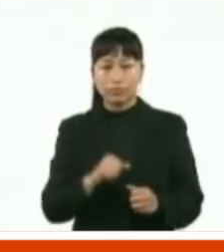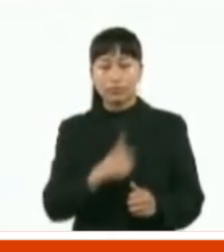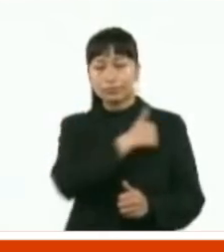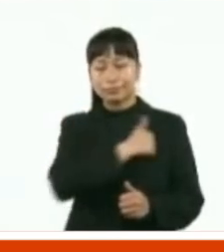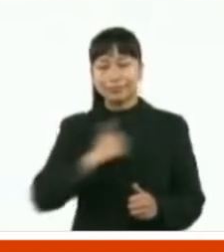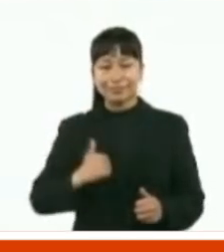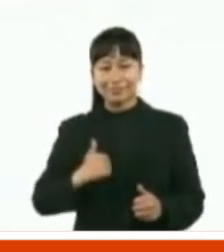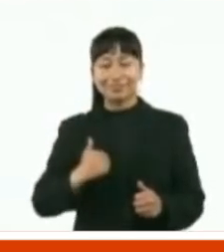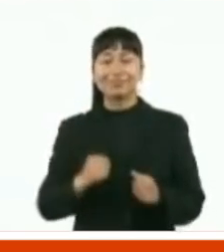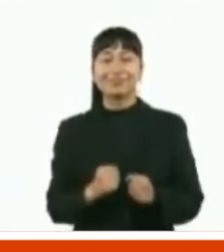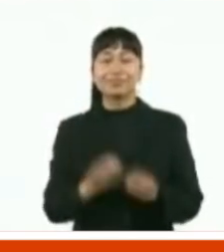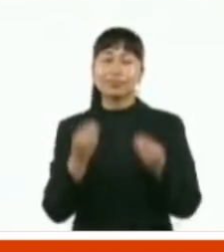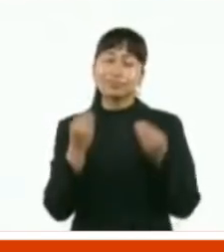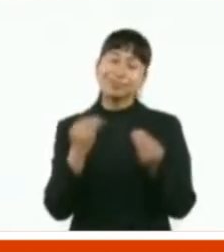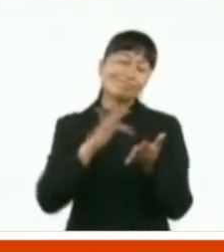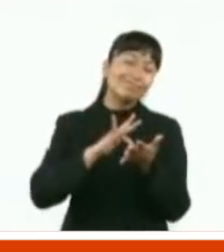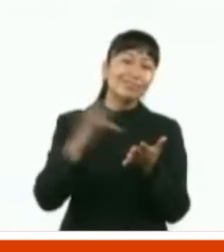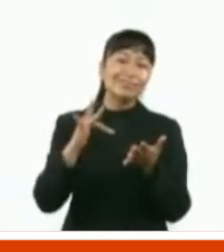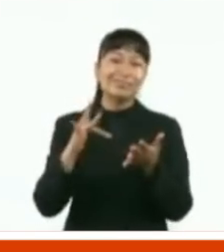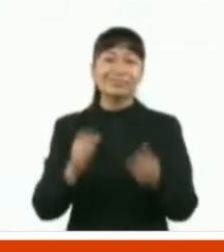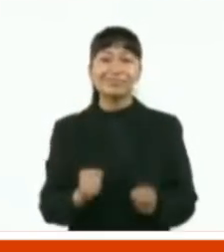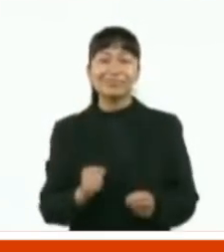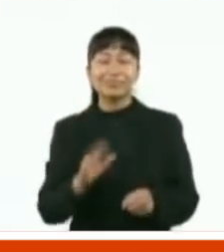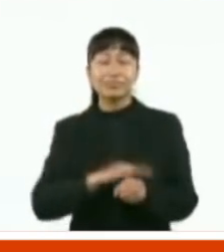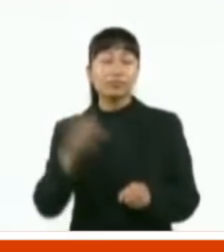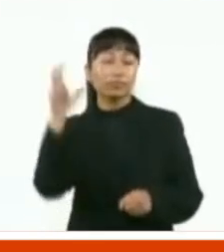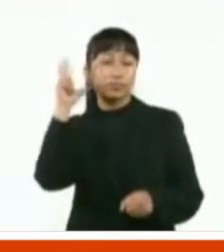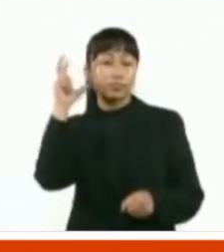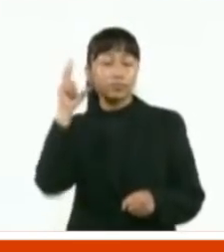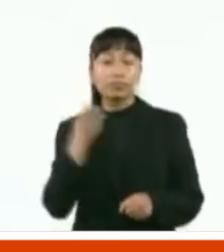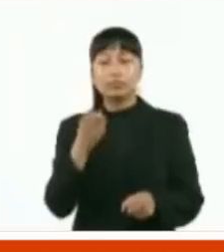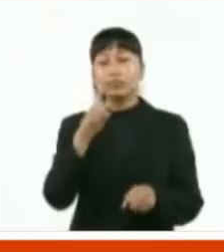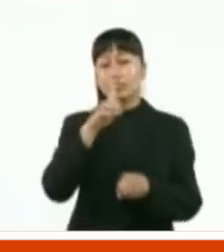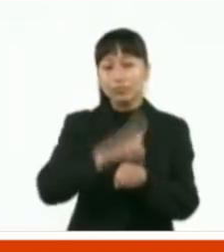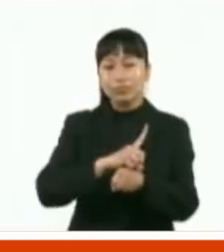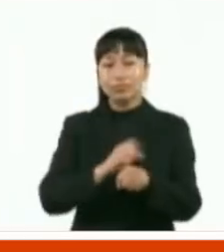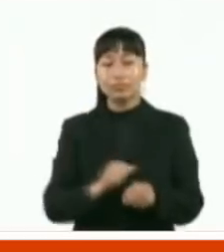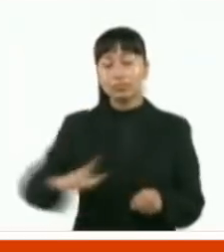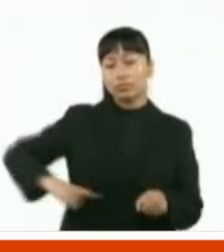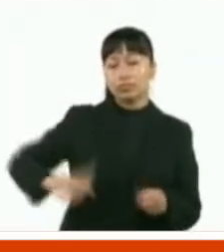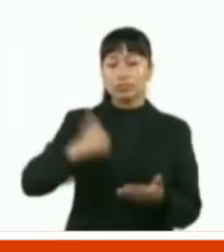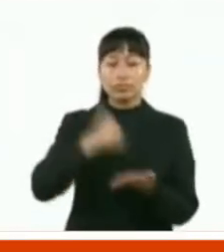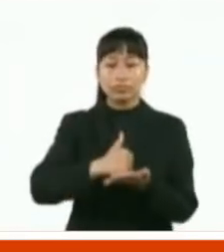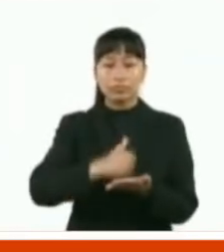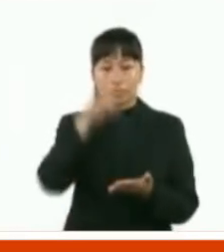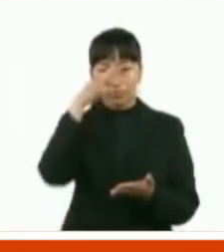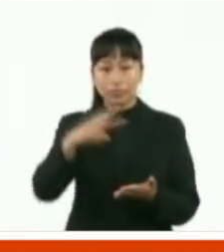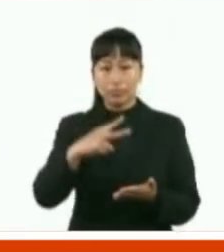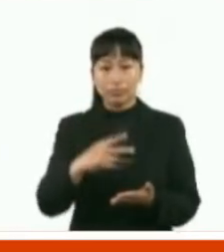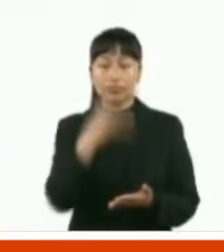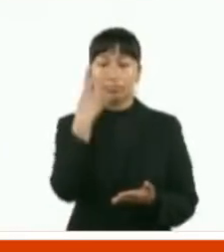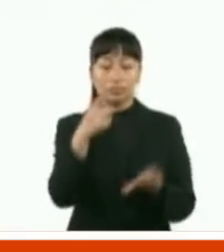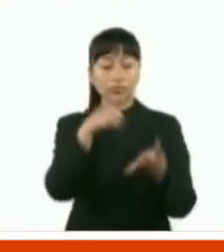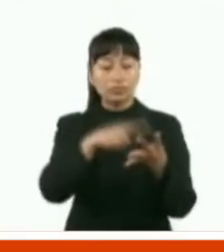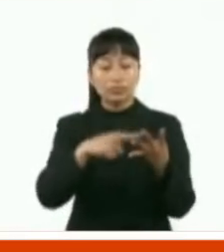alcaldías. Muchísimas gracias por escucharnos. Este día el gobierno de la ciudad inaugura 4